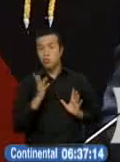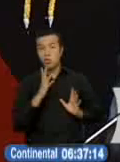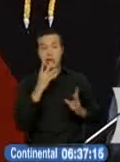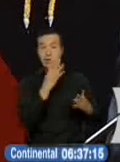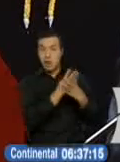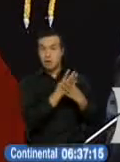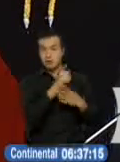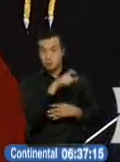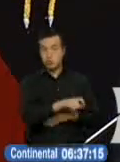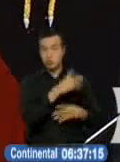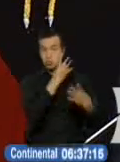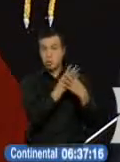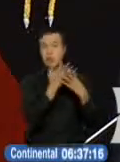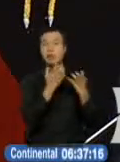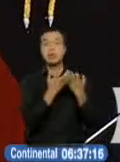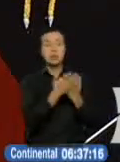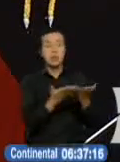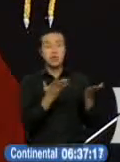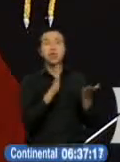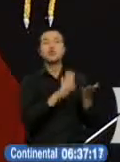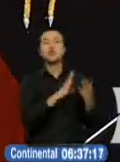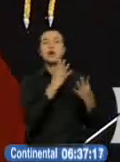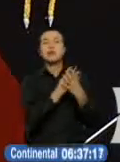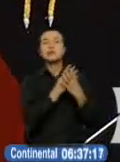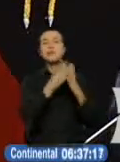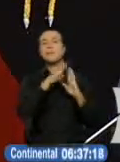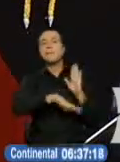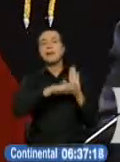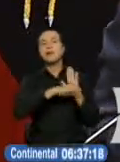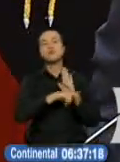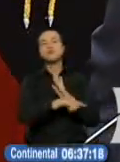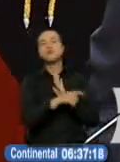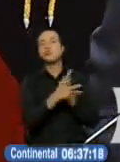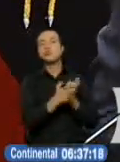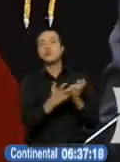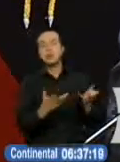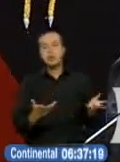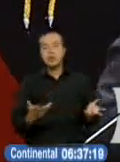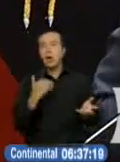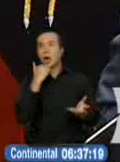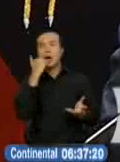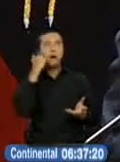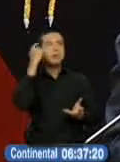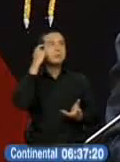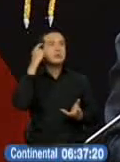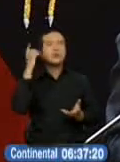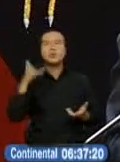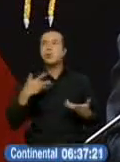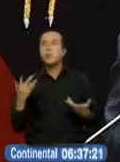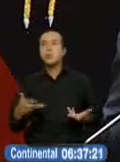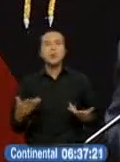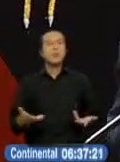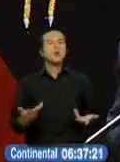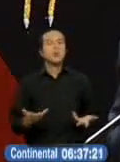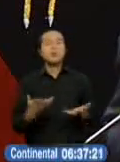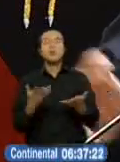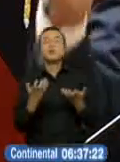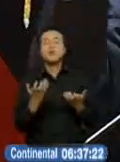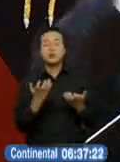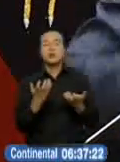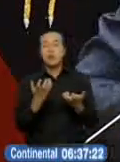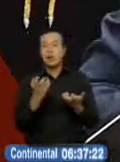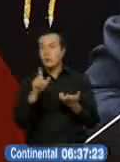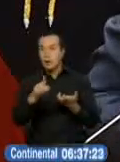detenido, que busca reducir su pena de alguna manera, tratando de